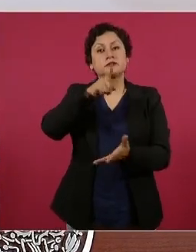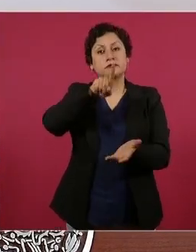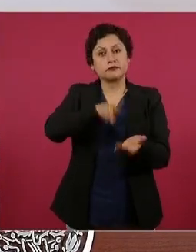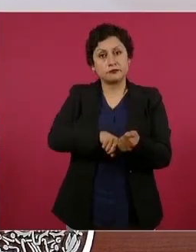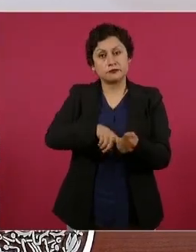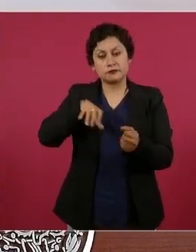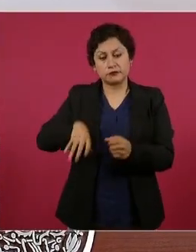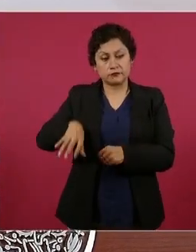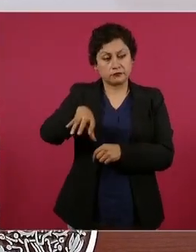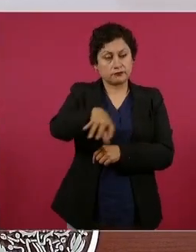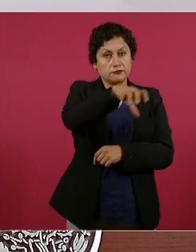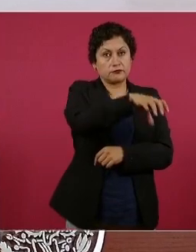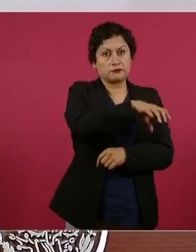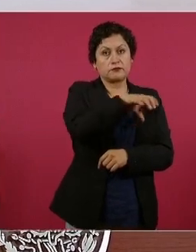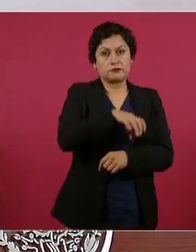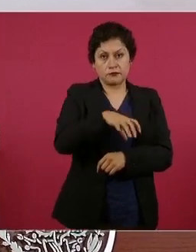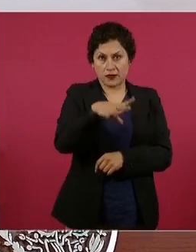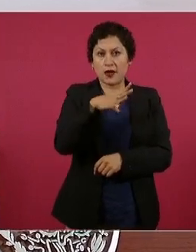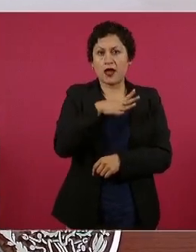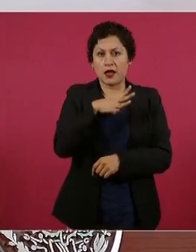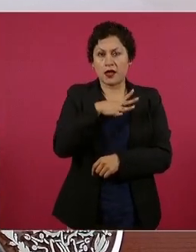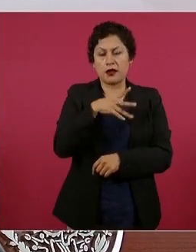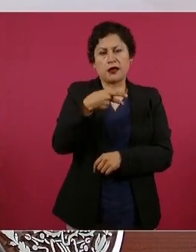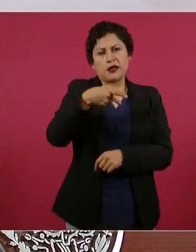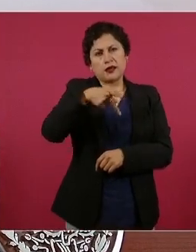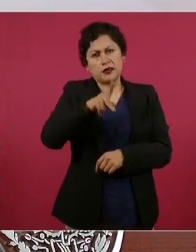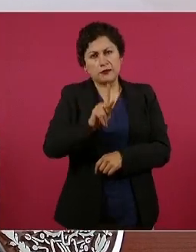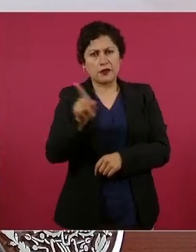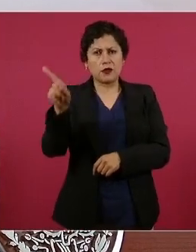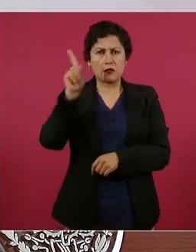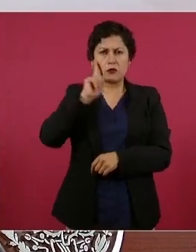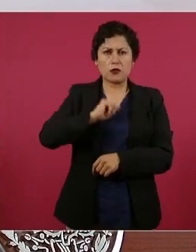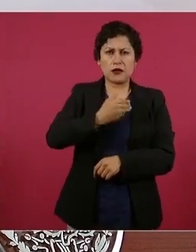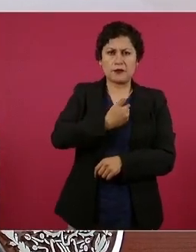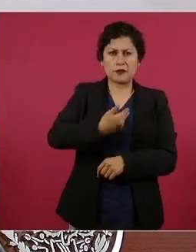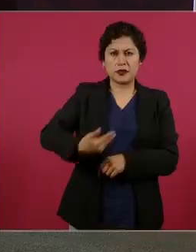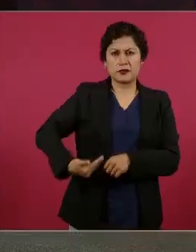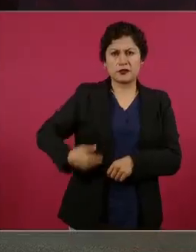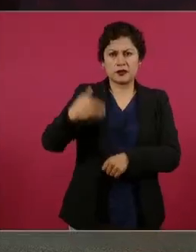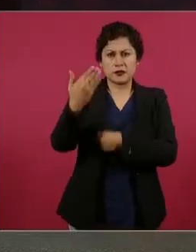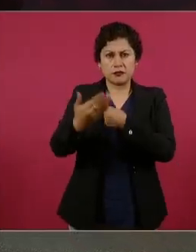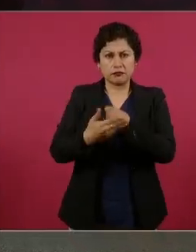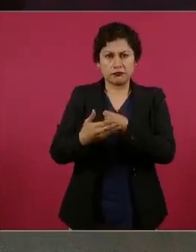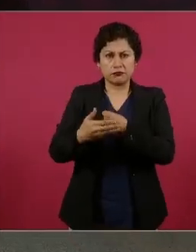pero no tiene nada que ver la presidenta electa. Eso